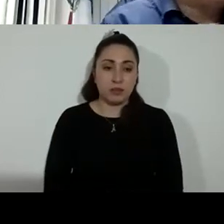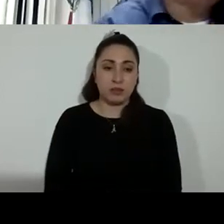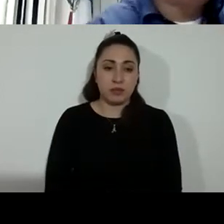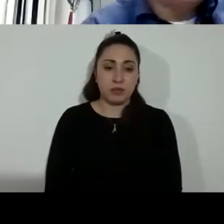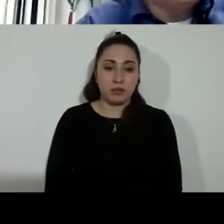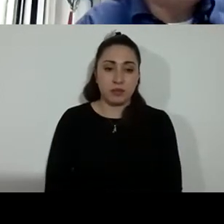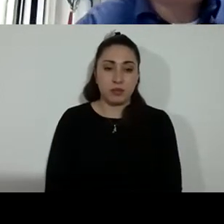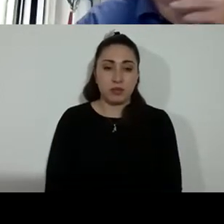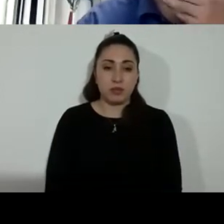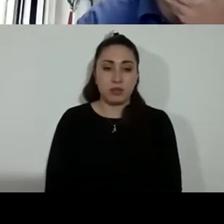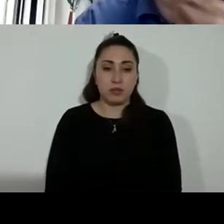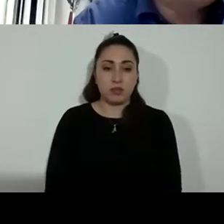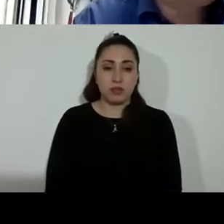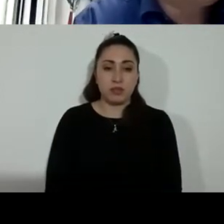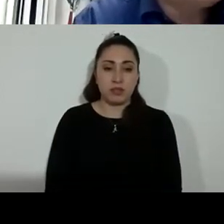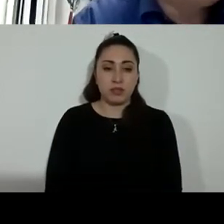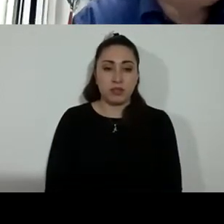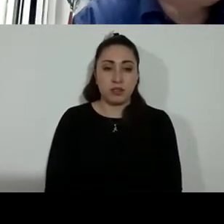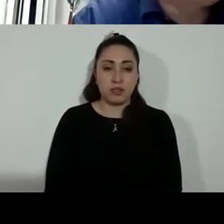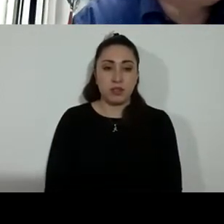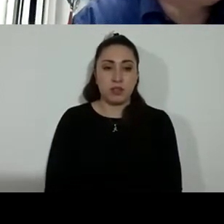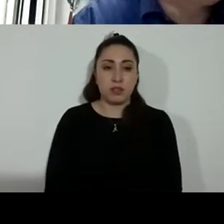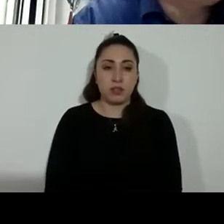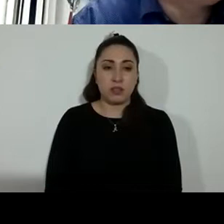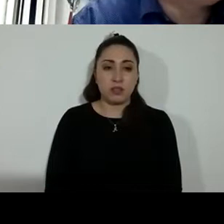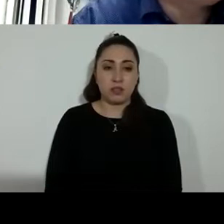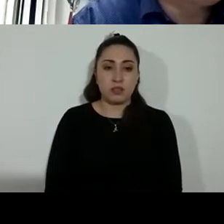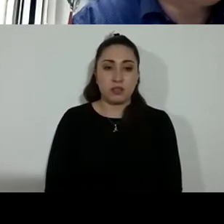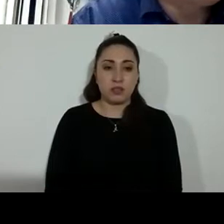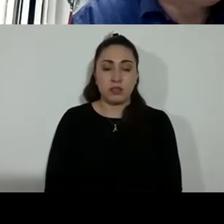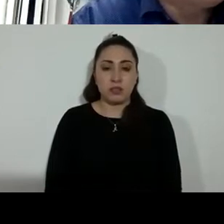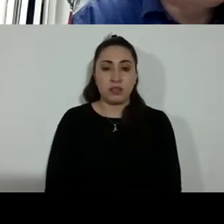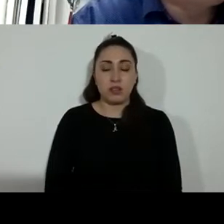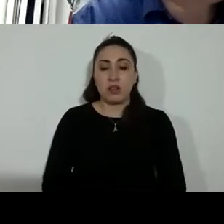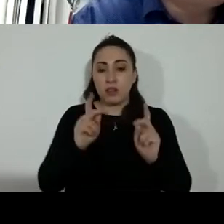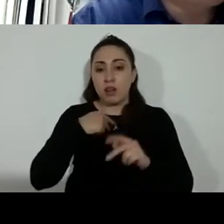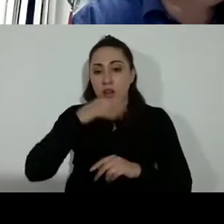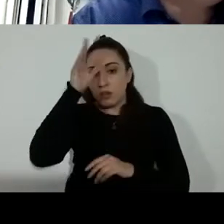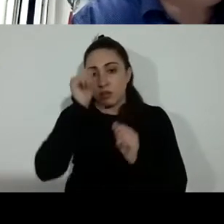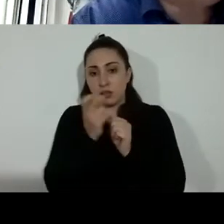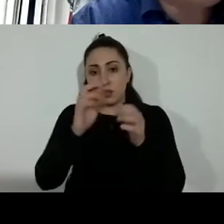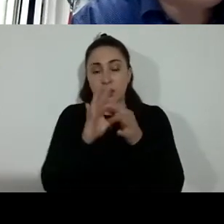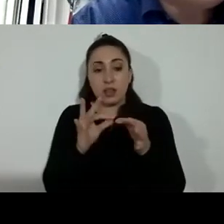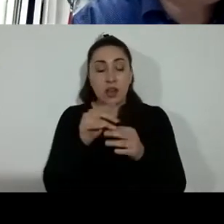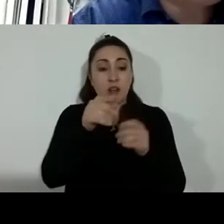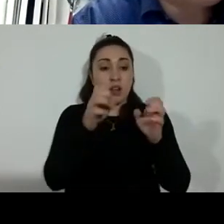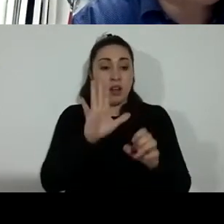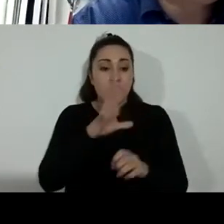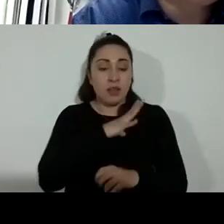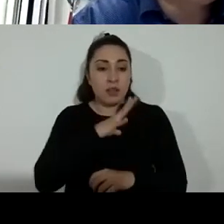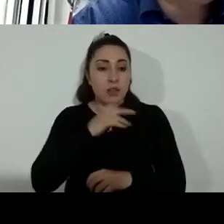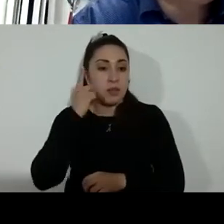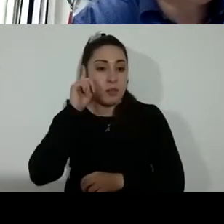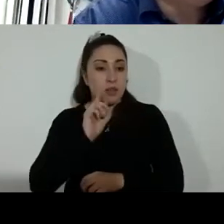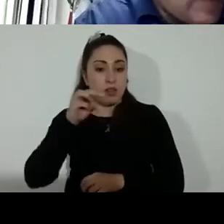Muy bien, secretario. Proceda de acuerdo con lo que ya indicó. Muchas gracias. Ya está la diputada Morales nuevamente